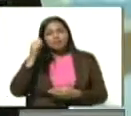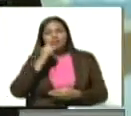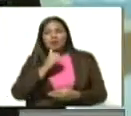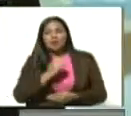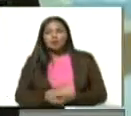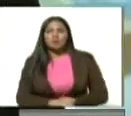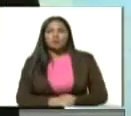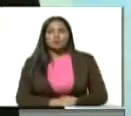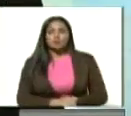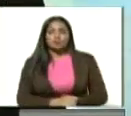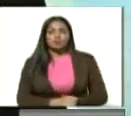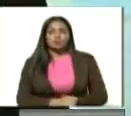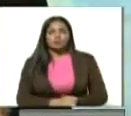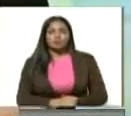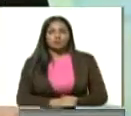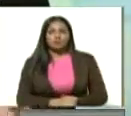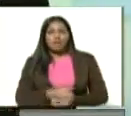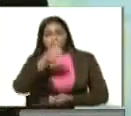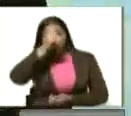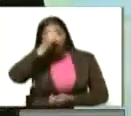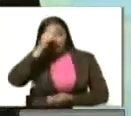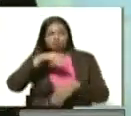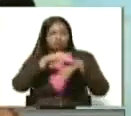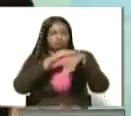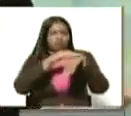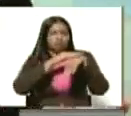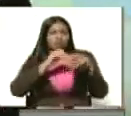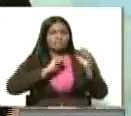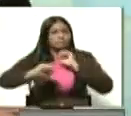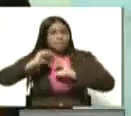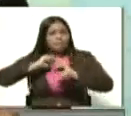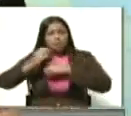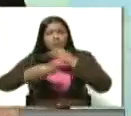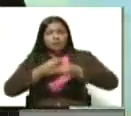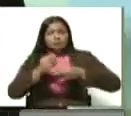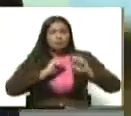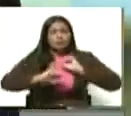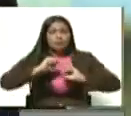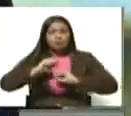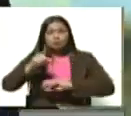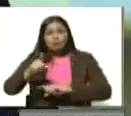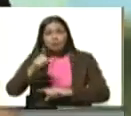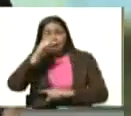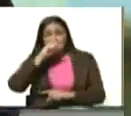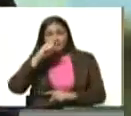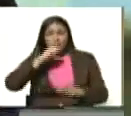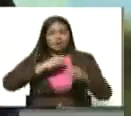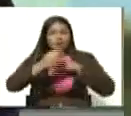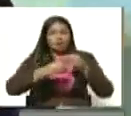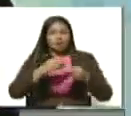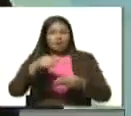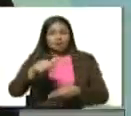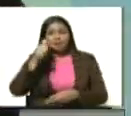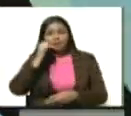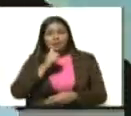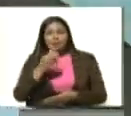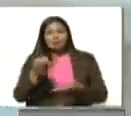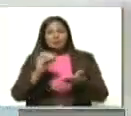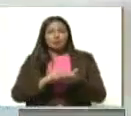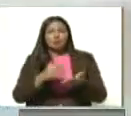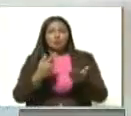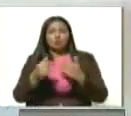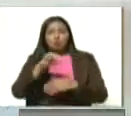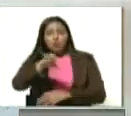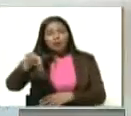domingo, y uno se dice, oye, el movimiento hace una movilización una vez al año. Uh-huh. Ahora tienen una este sábado. Y en otros